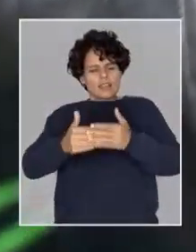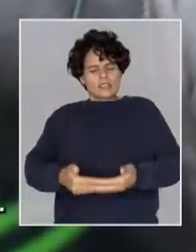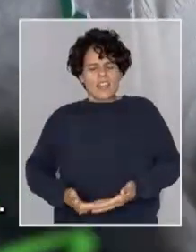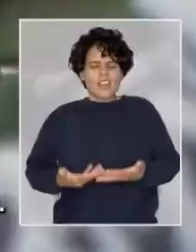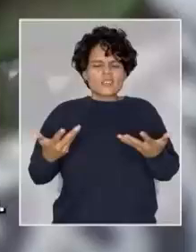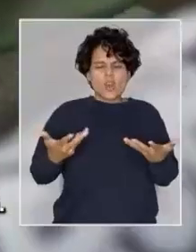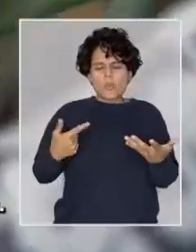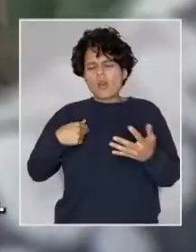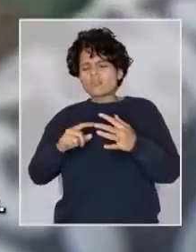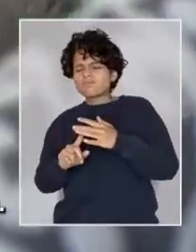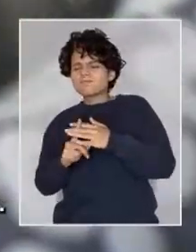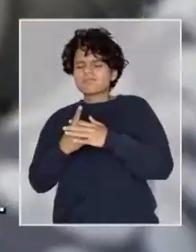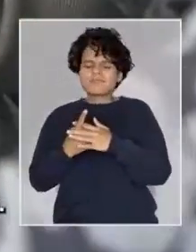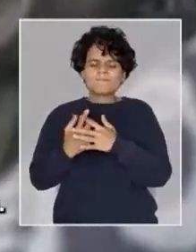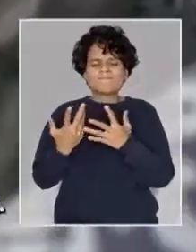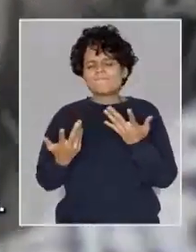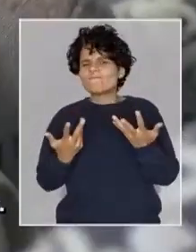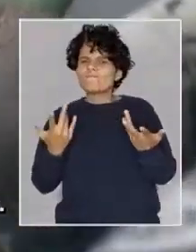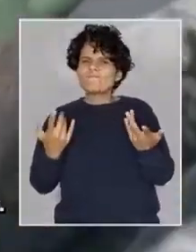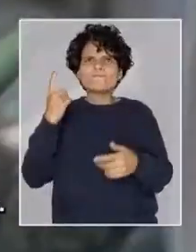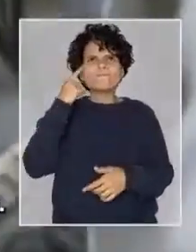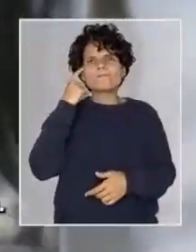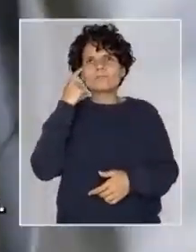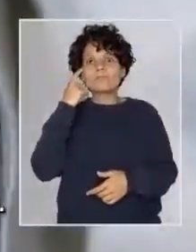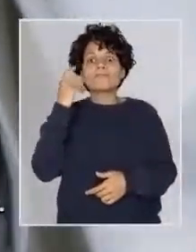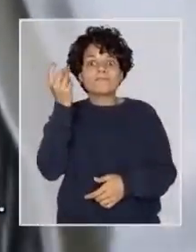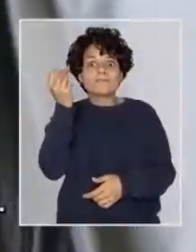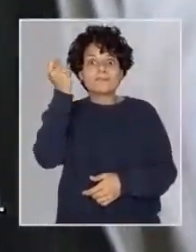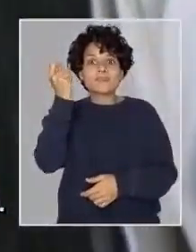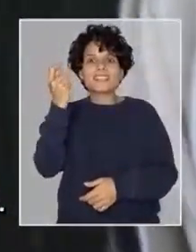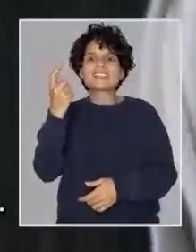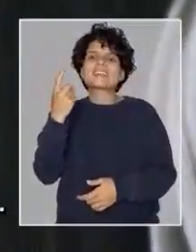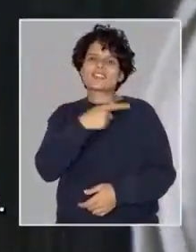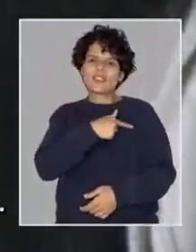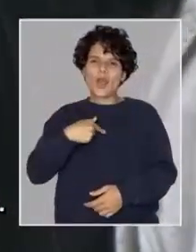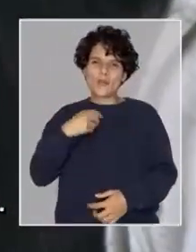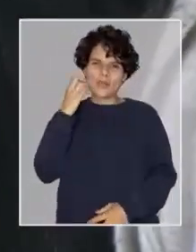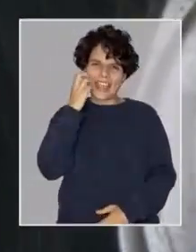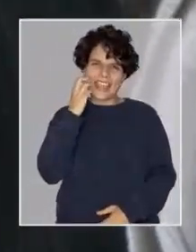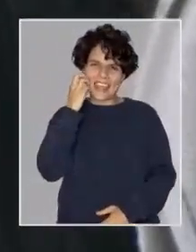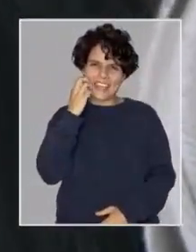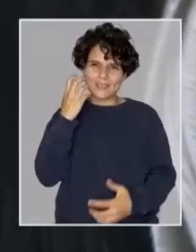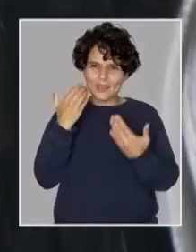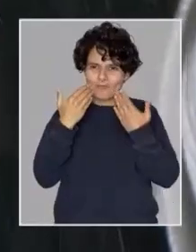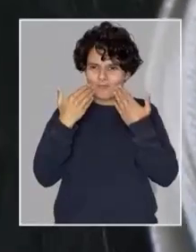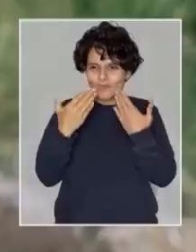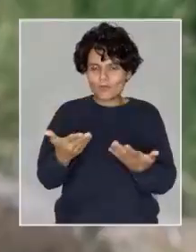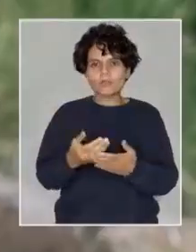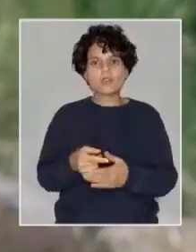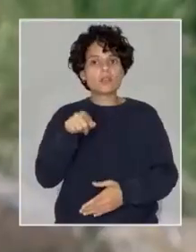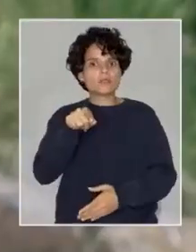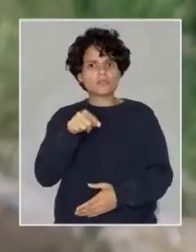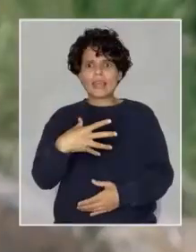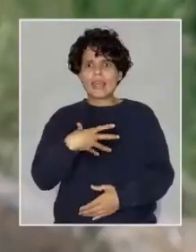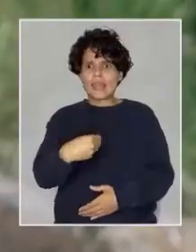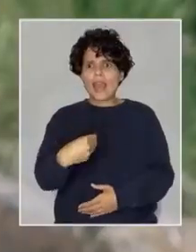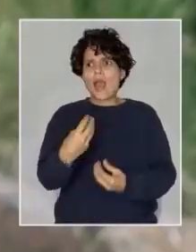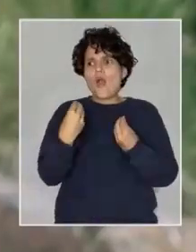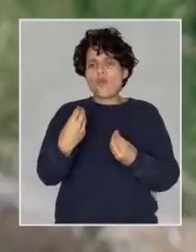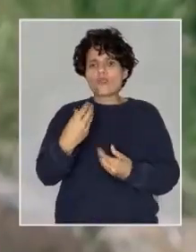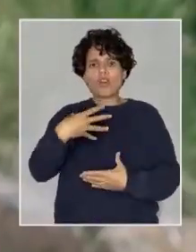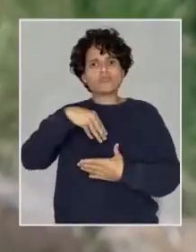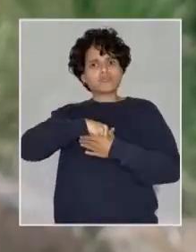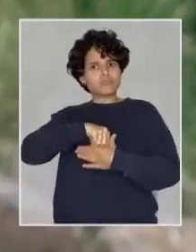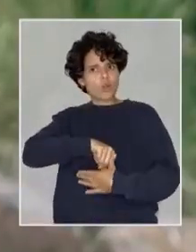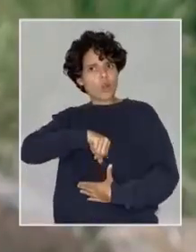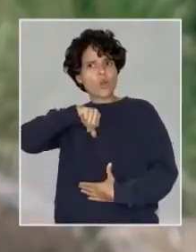como de los orígenes. Y busqué un nombre con origen quechua. Evidentemente ella tiene que saber y sentirse